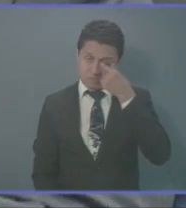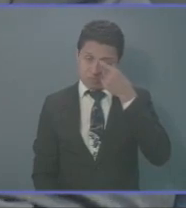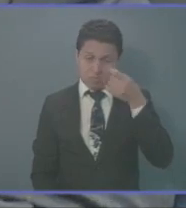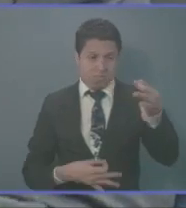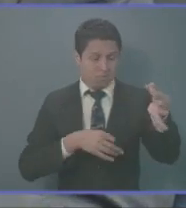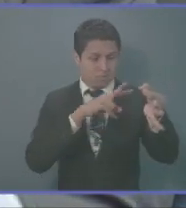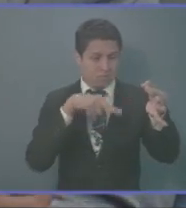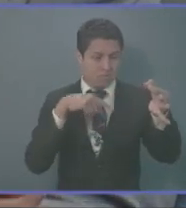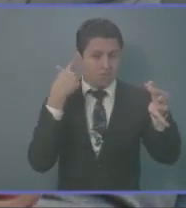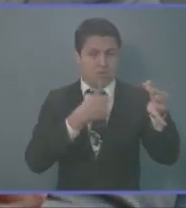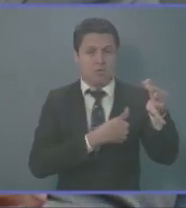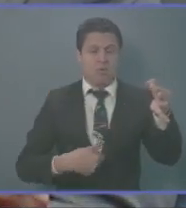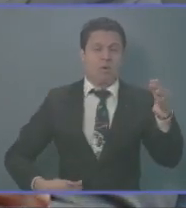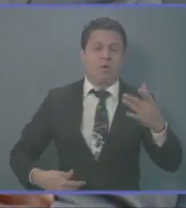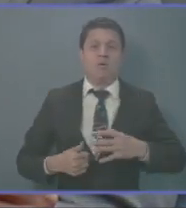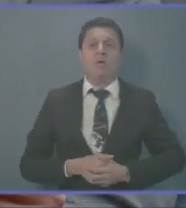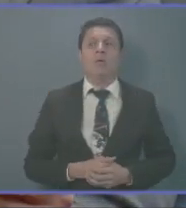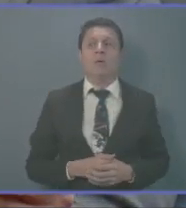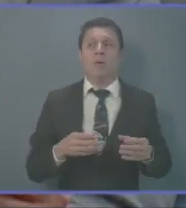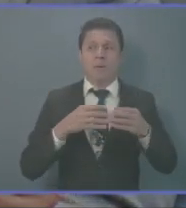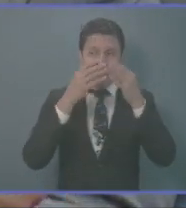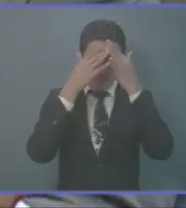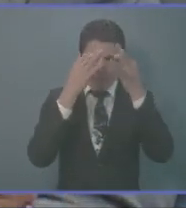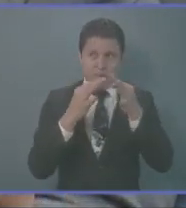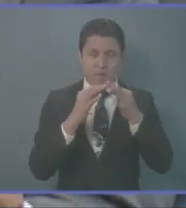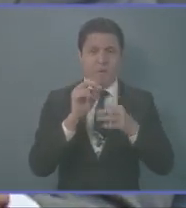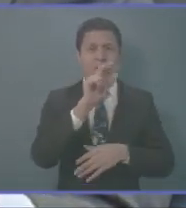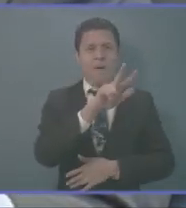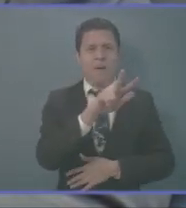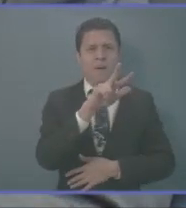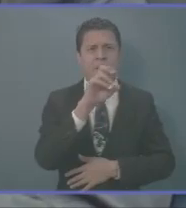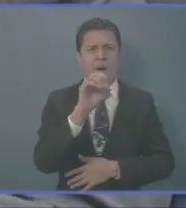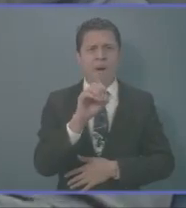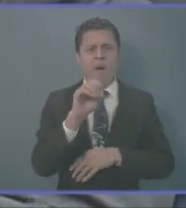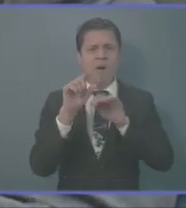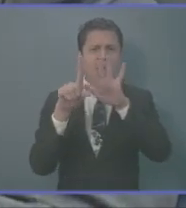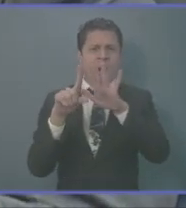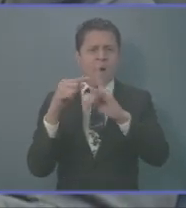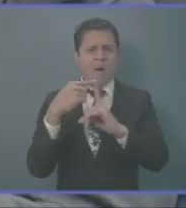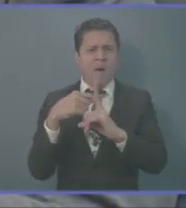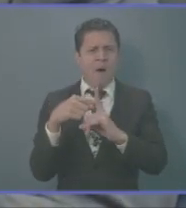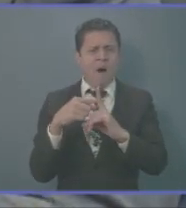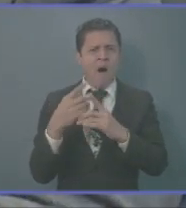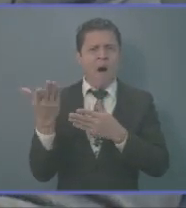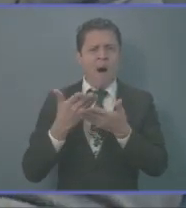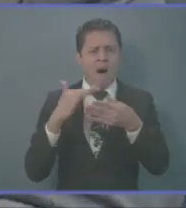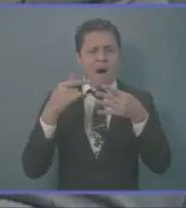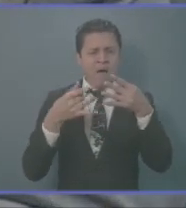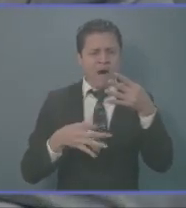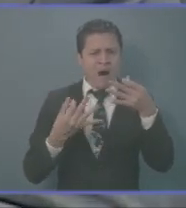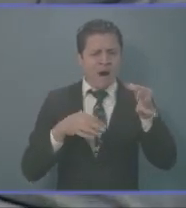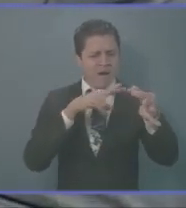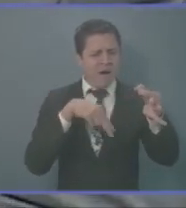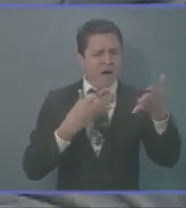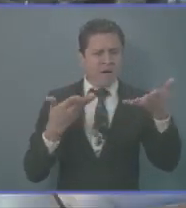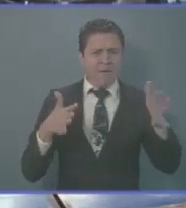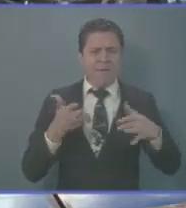Leído, señor presidente, el dictamen número 306 y su respectivo proyecto de decreto.